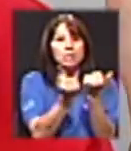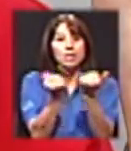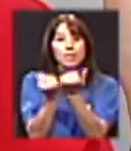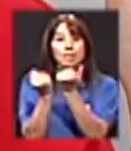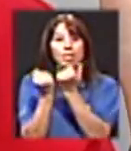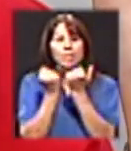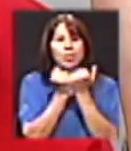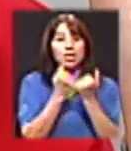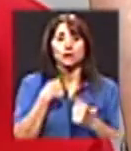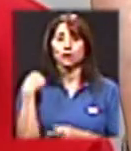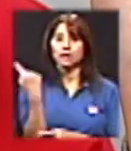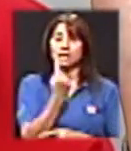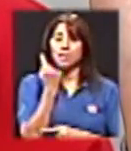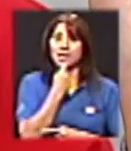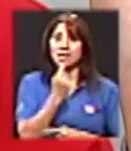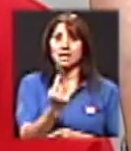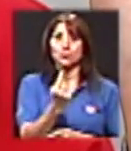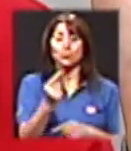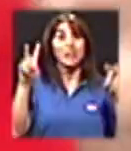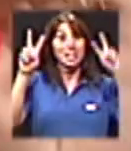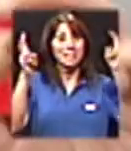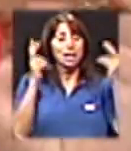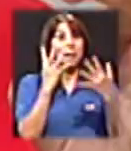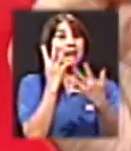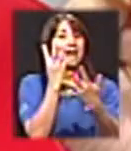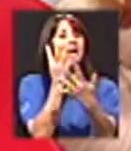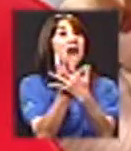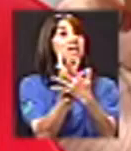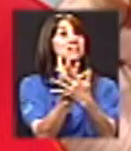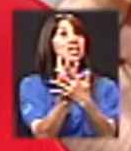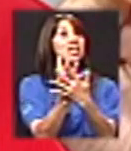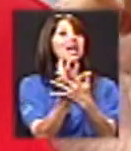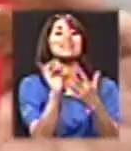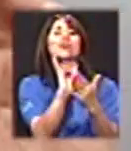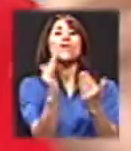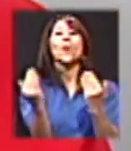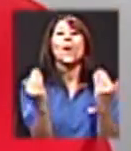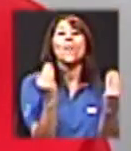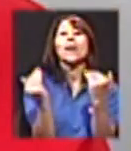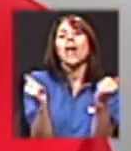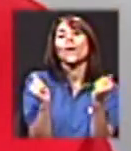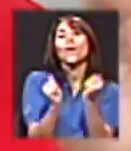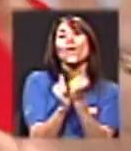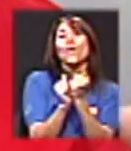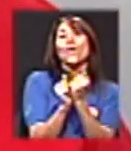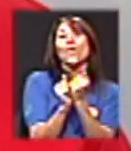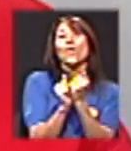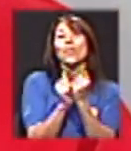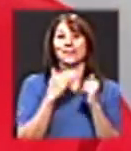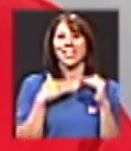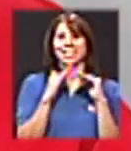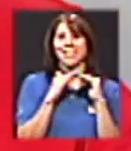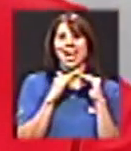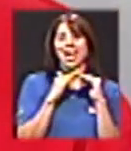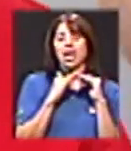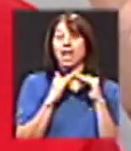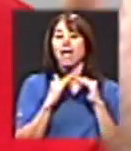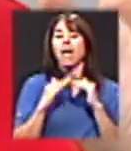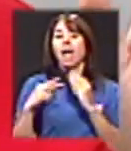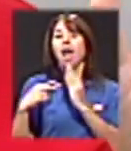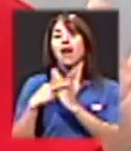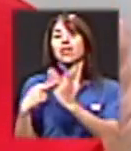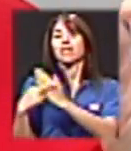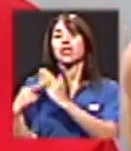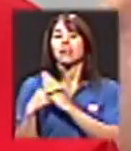tema de las cárceles es como el jardín de la casa. Usted hoy llama al jardinero y se lo deja divino, todo acomodado, zacate cortado,